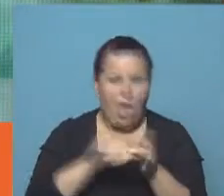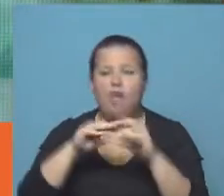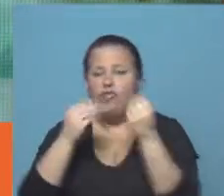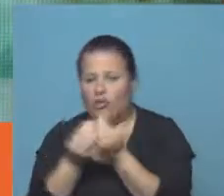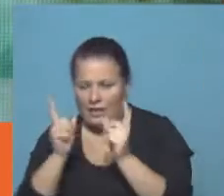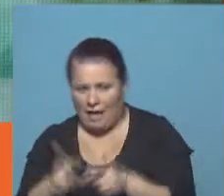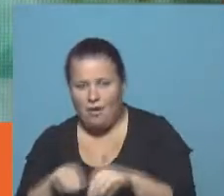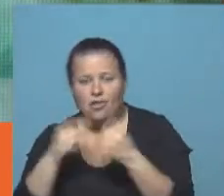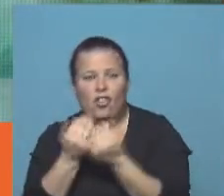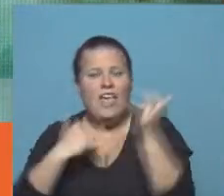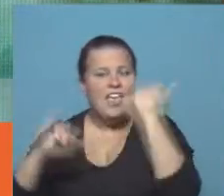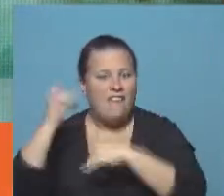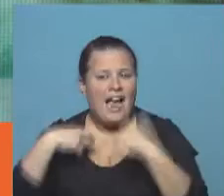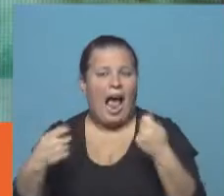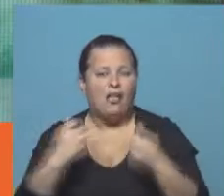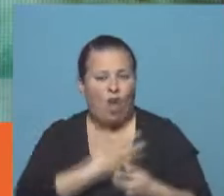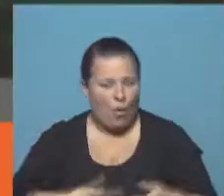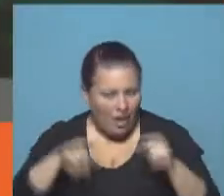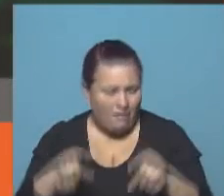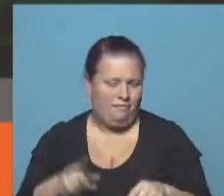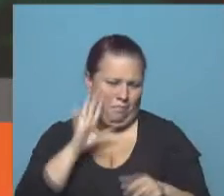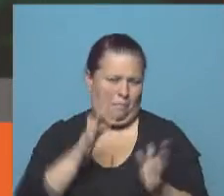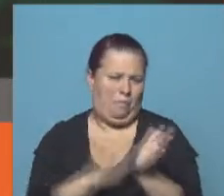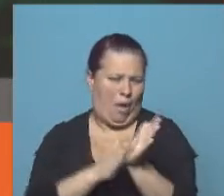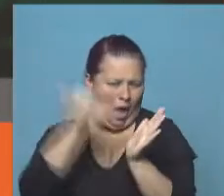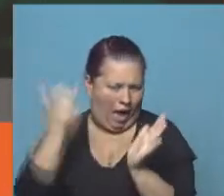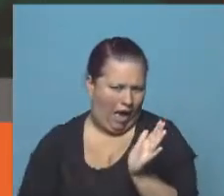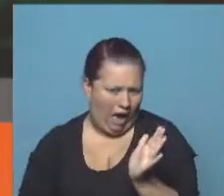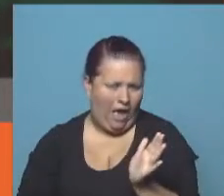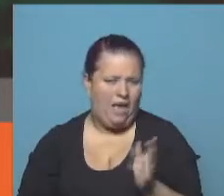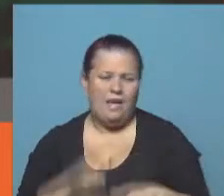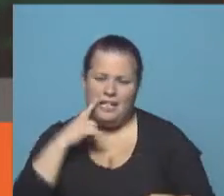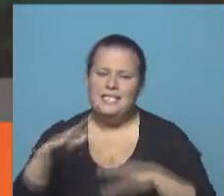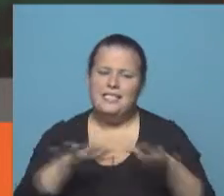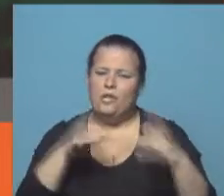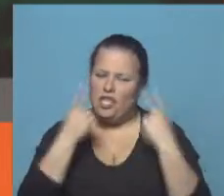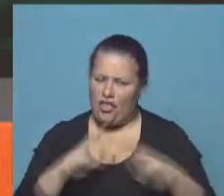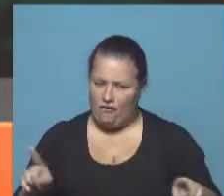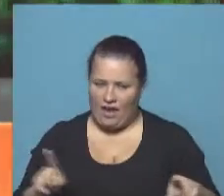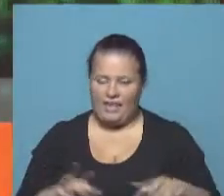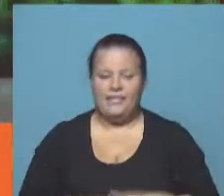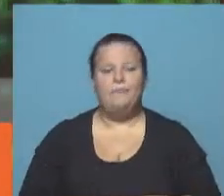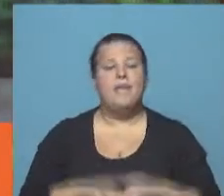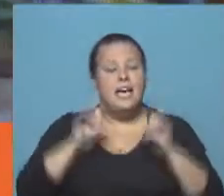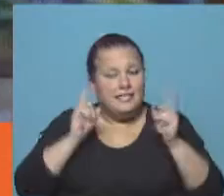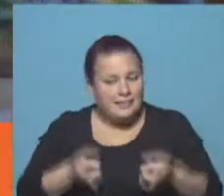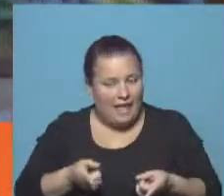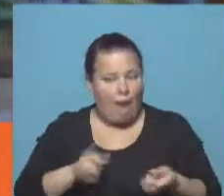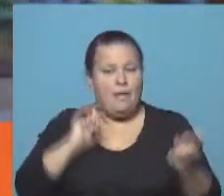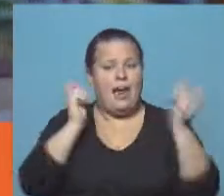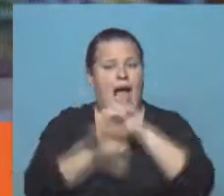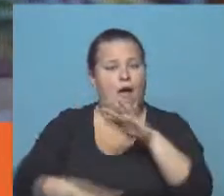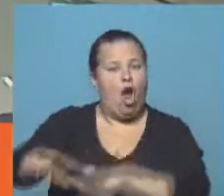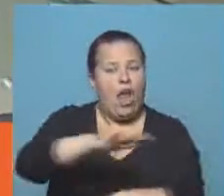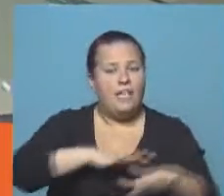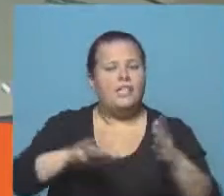números. Los números de la inversión, del gasto público en esto, están realmente mostrando una situación distinta. Y también se produjo un reordenamiento de